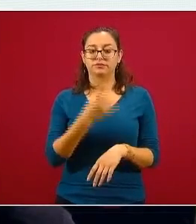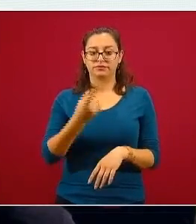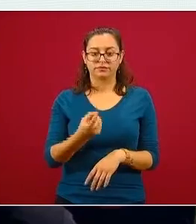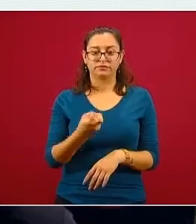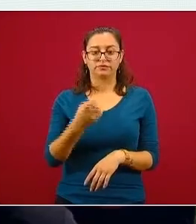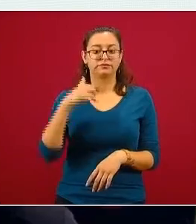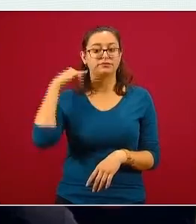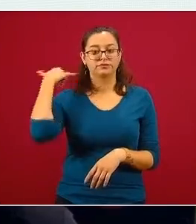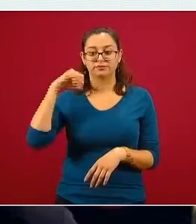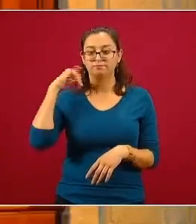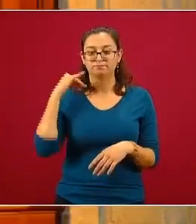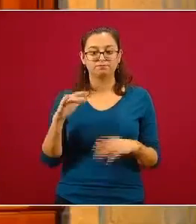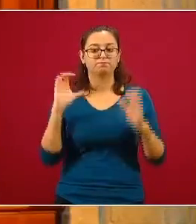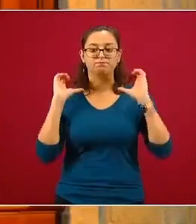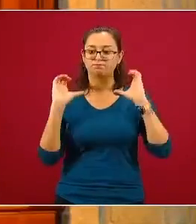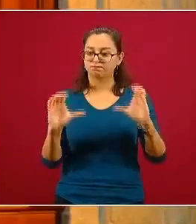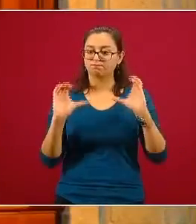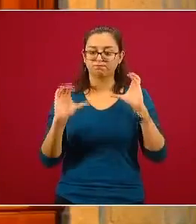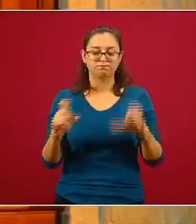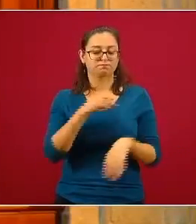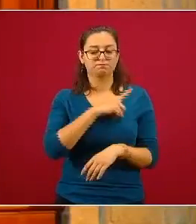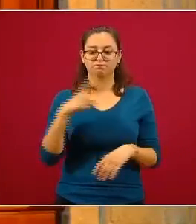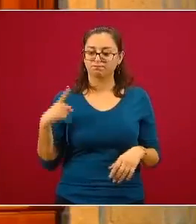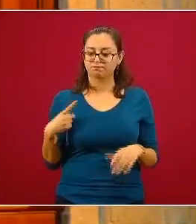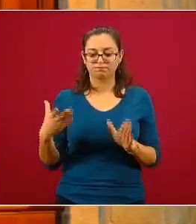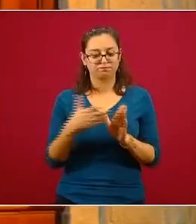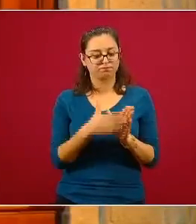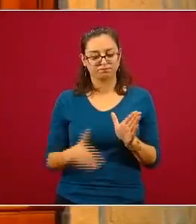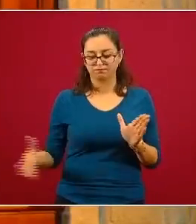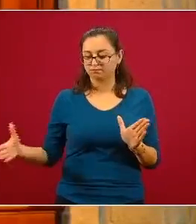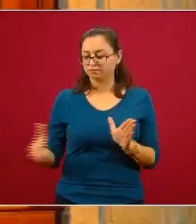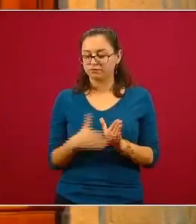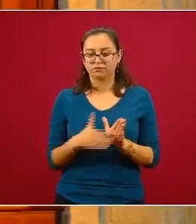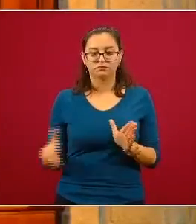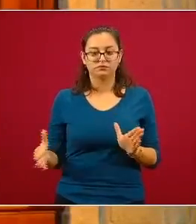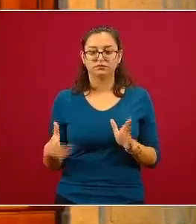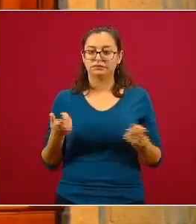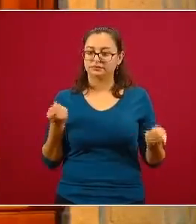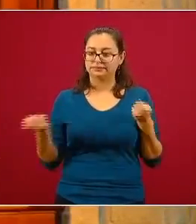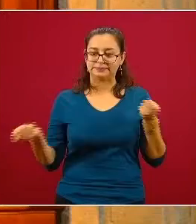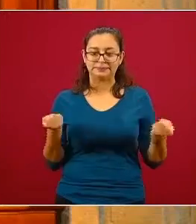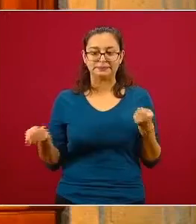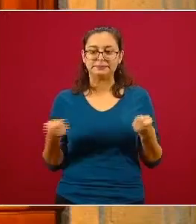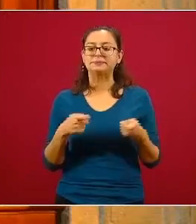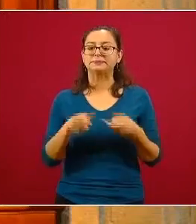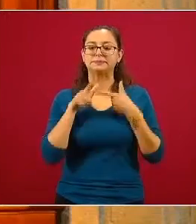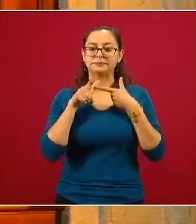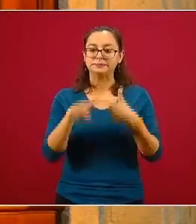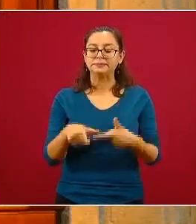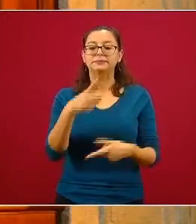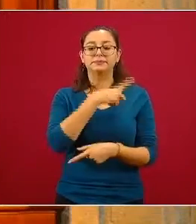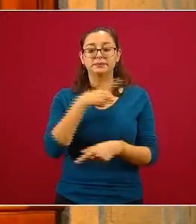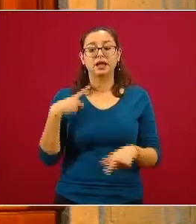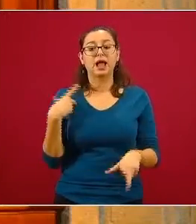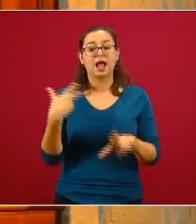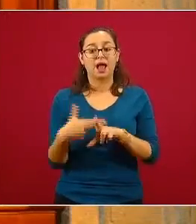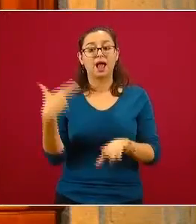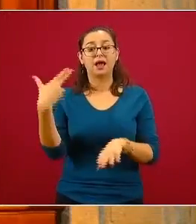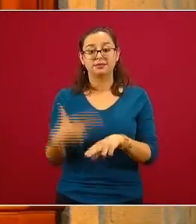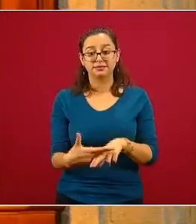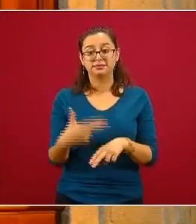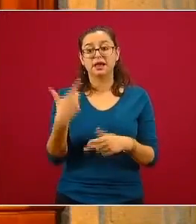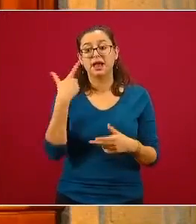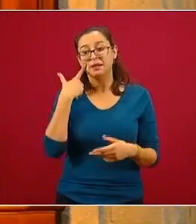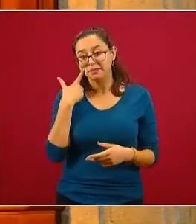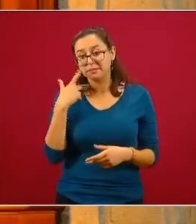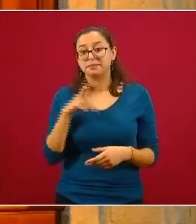Yucatán todavía está en un periodo en el cual las medidas de control deben de continuar hasta que tengamos realmente evidencia